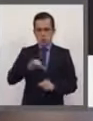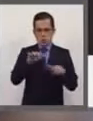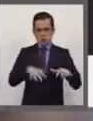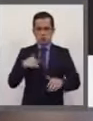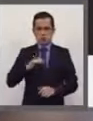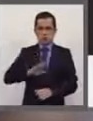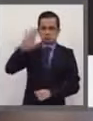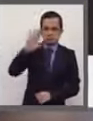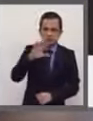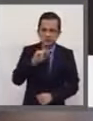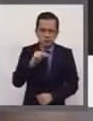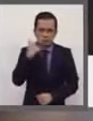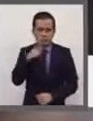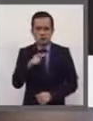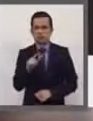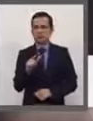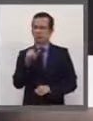comparecencia. Es